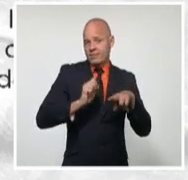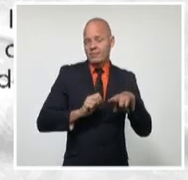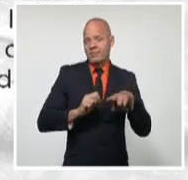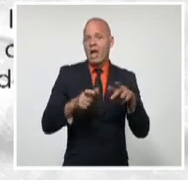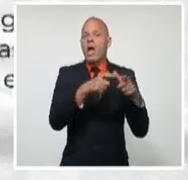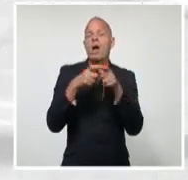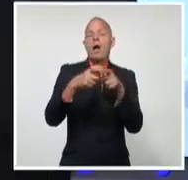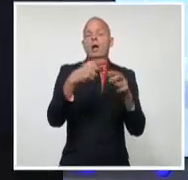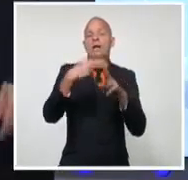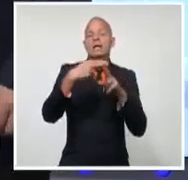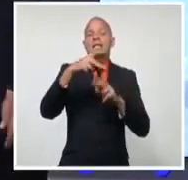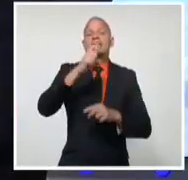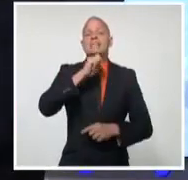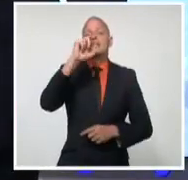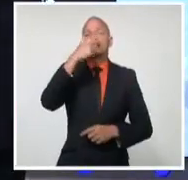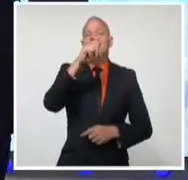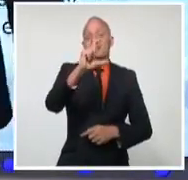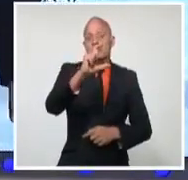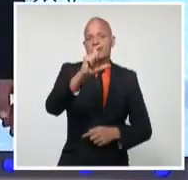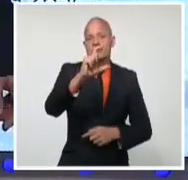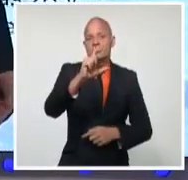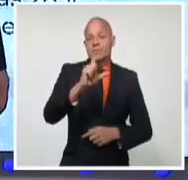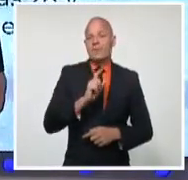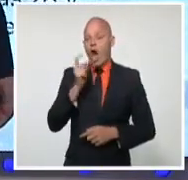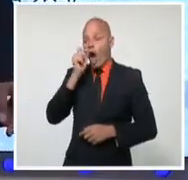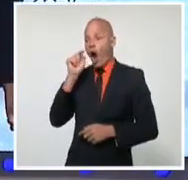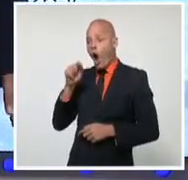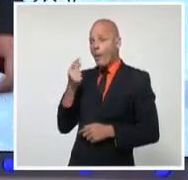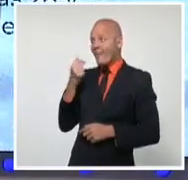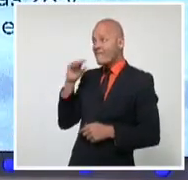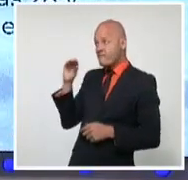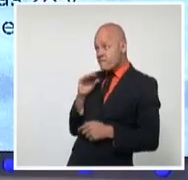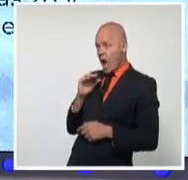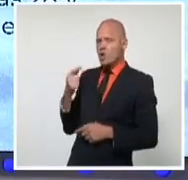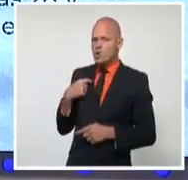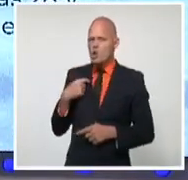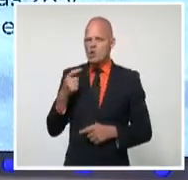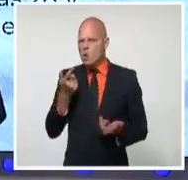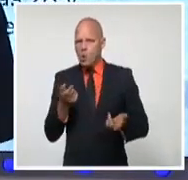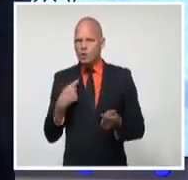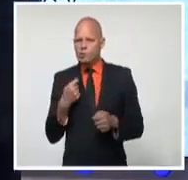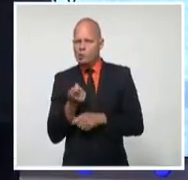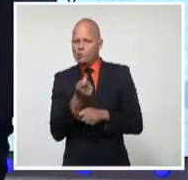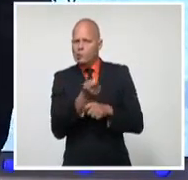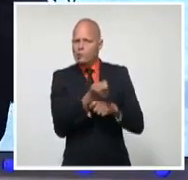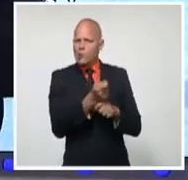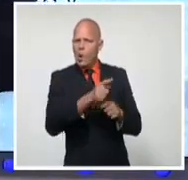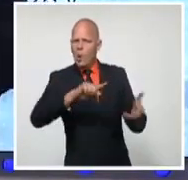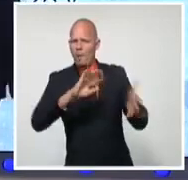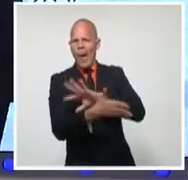28 y 29 de enero. Pues, ¿qué pasa? Pues les traigo una comunicación. Un correo que